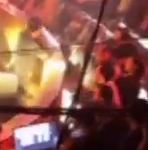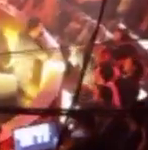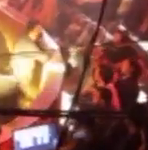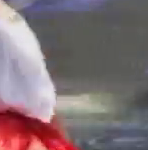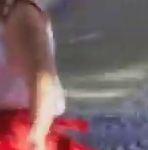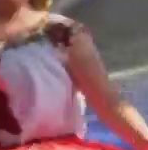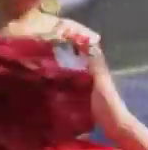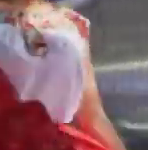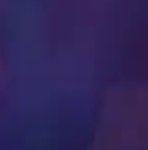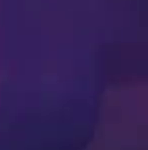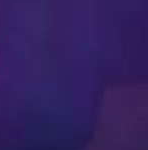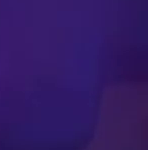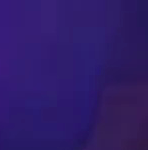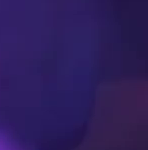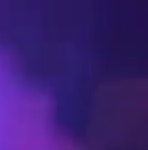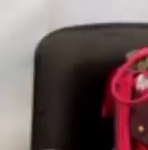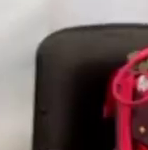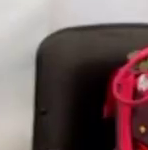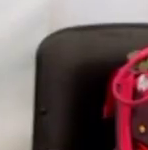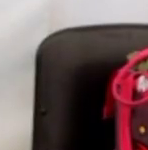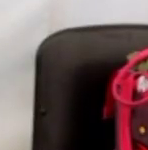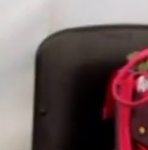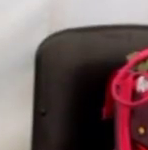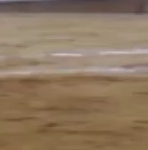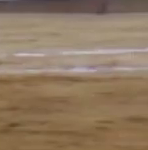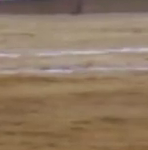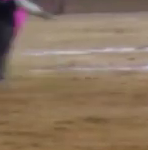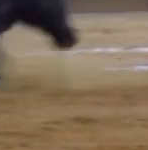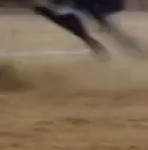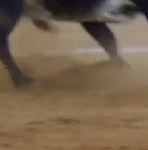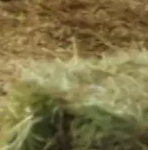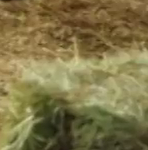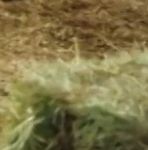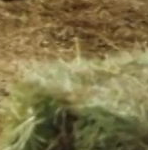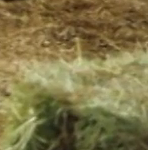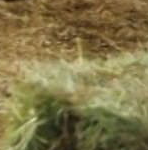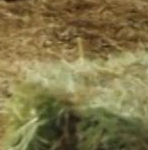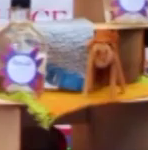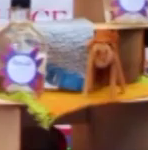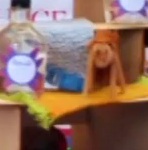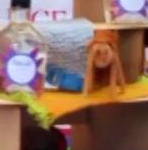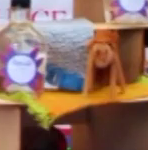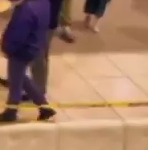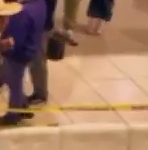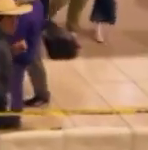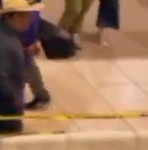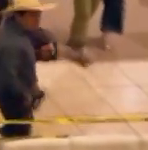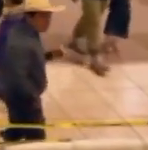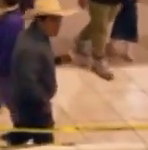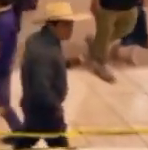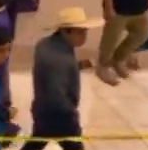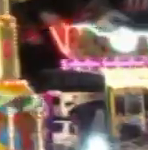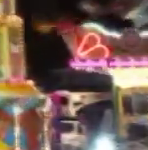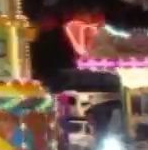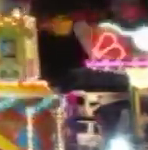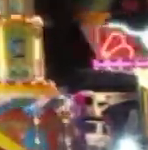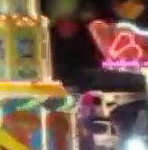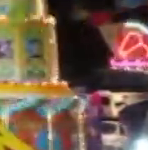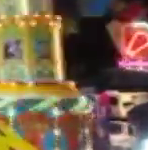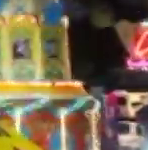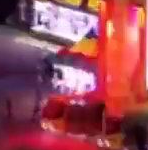de 400 eventos. Arte, gastronomía, tauromaquia, expo ganadera, comercial e industrial